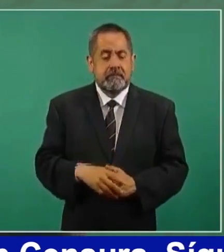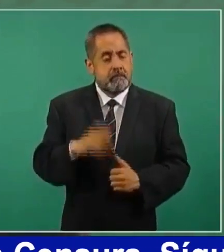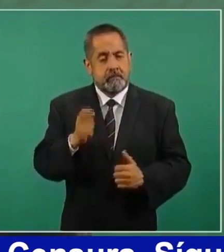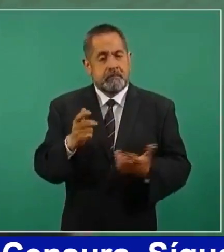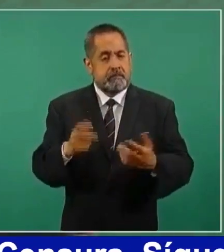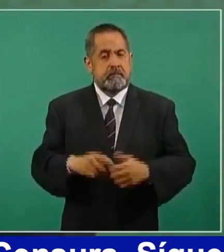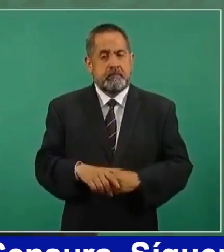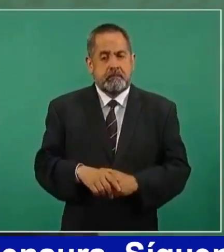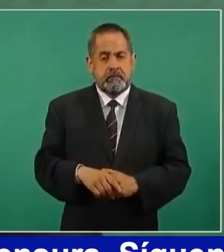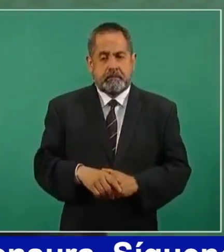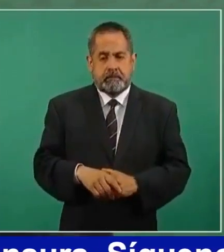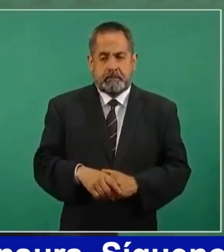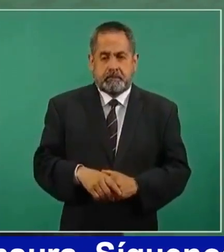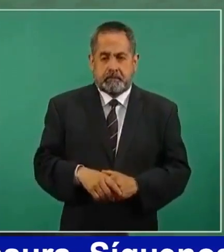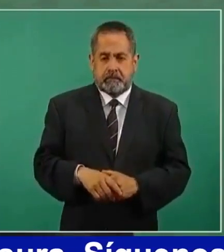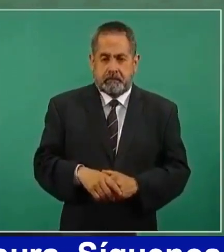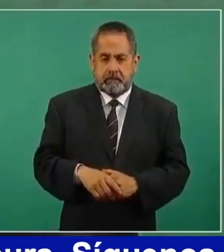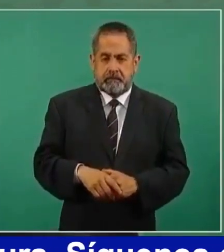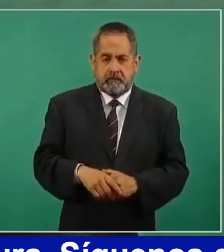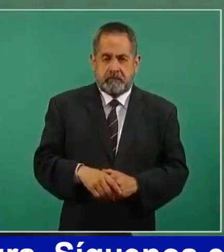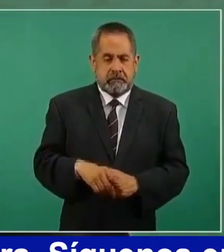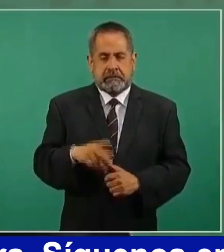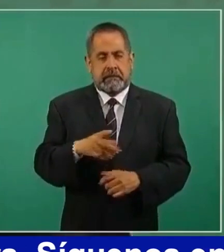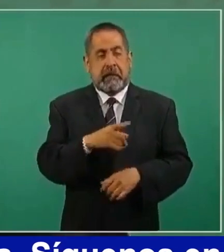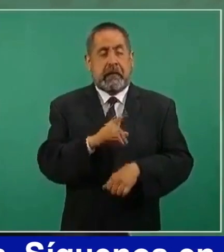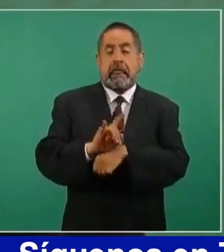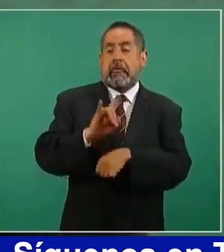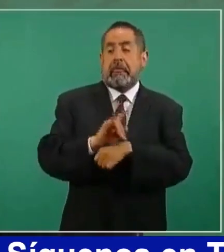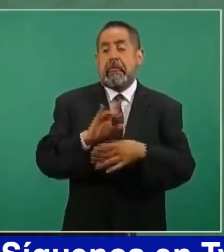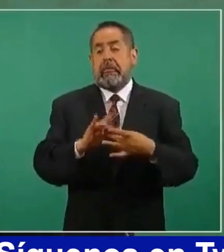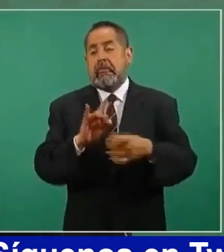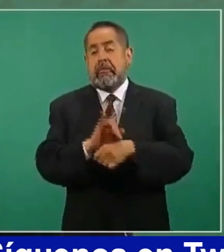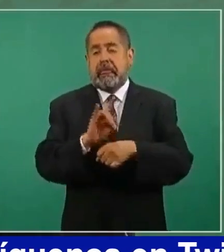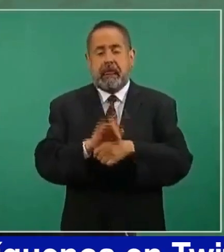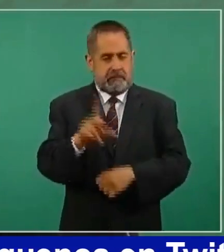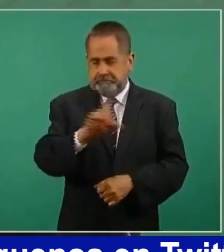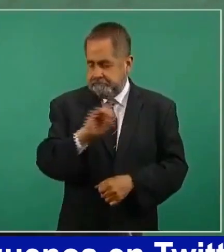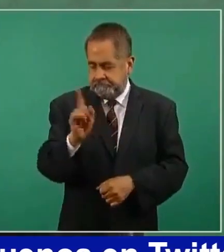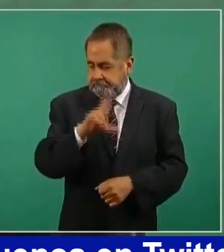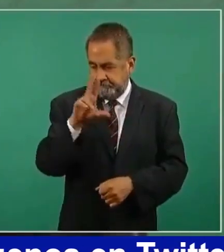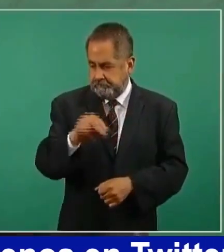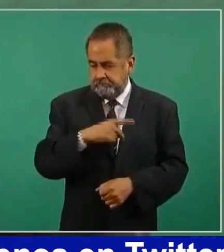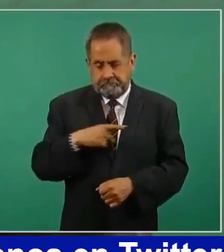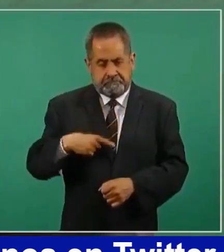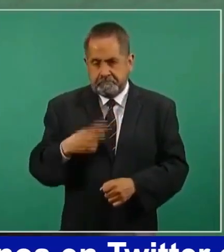Entonces, no simular, no eso.